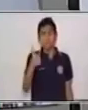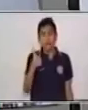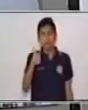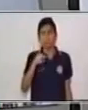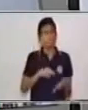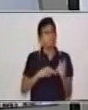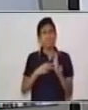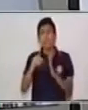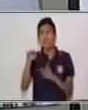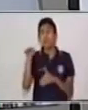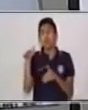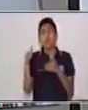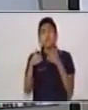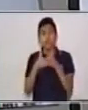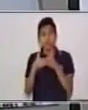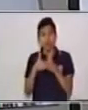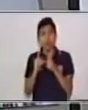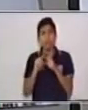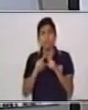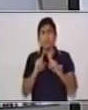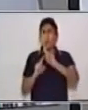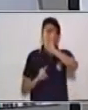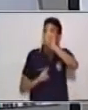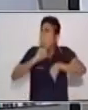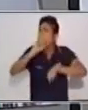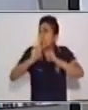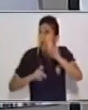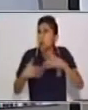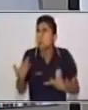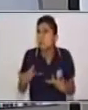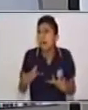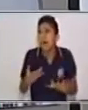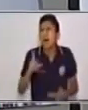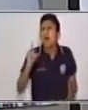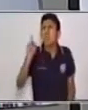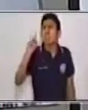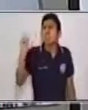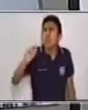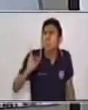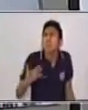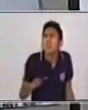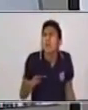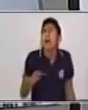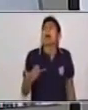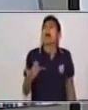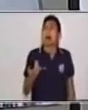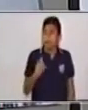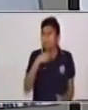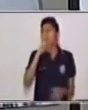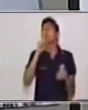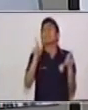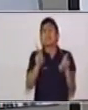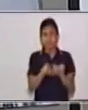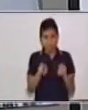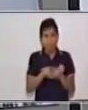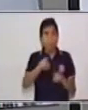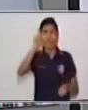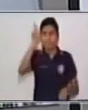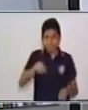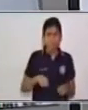zonas aledañas. ¿Cuál sería la interrogante que responde? ¿Dónde? También implica lo que es